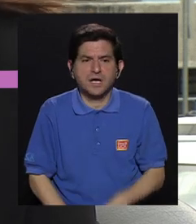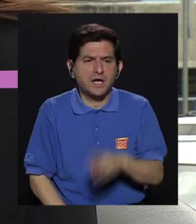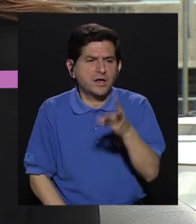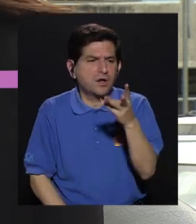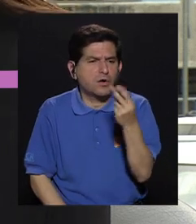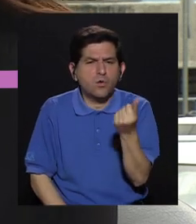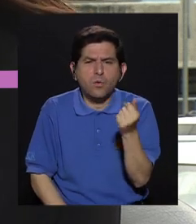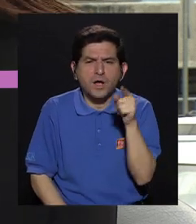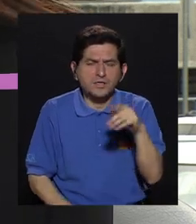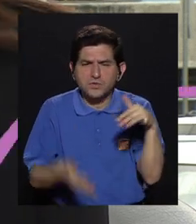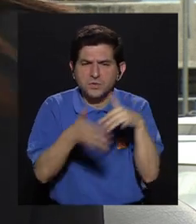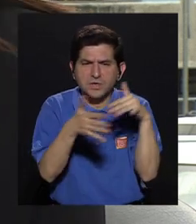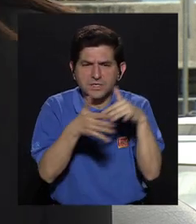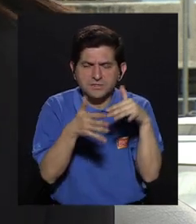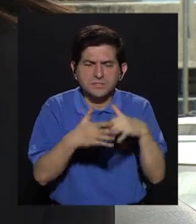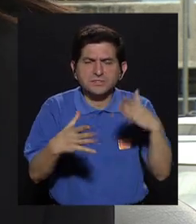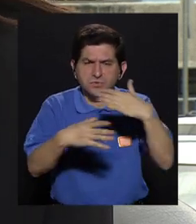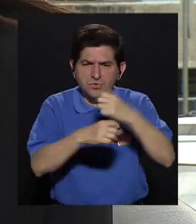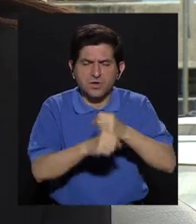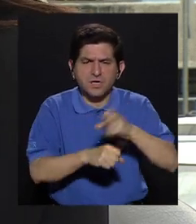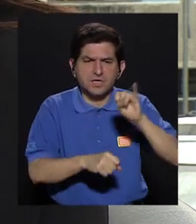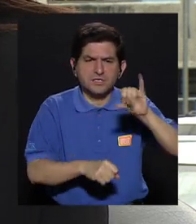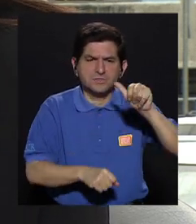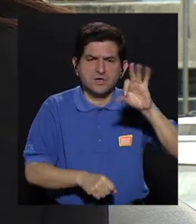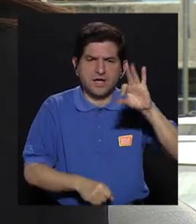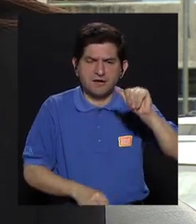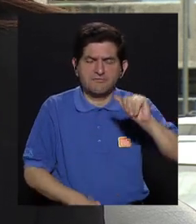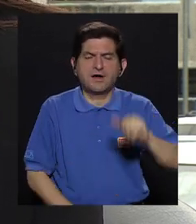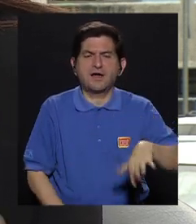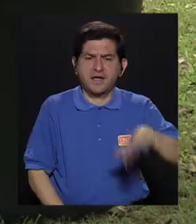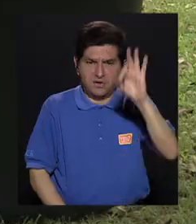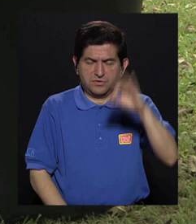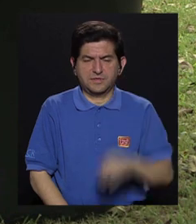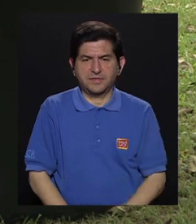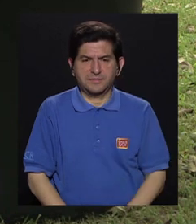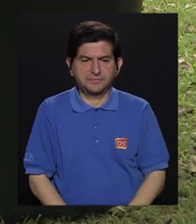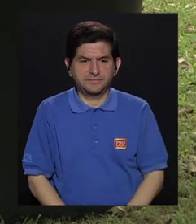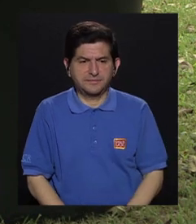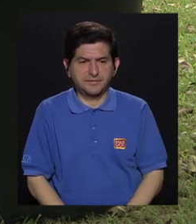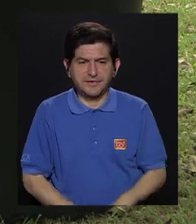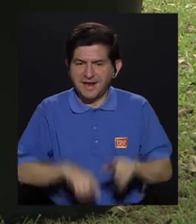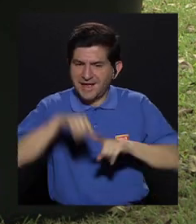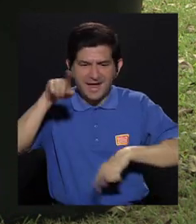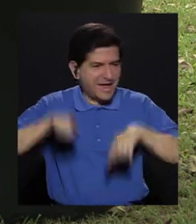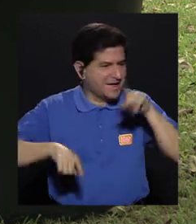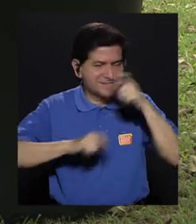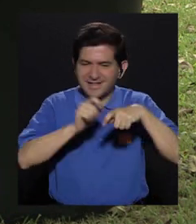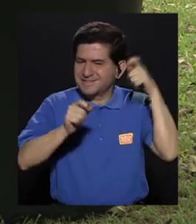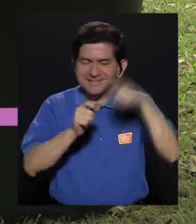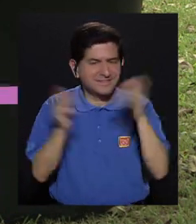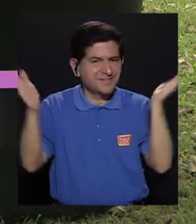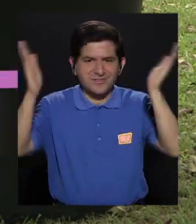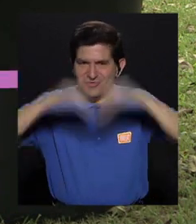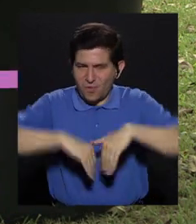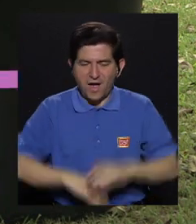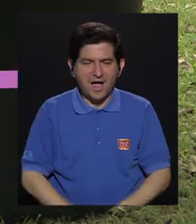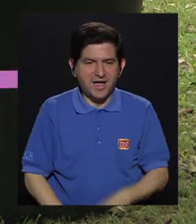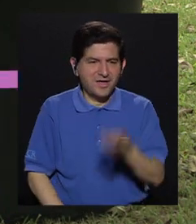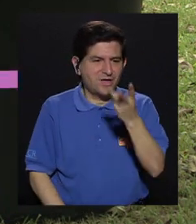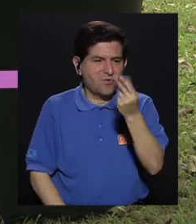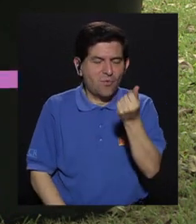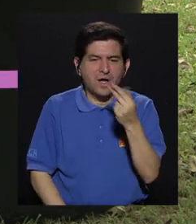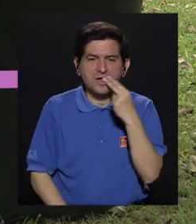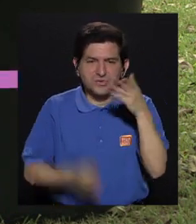cuántos podríamos encontrar en este estudio que se realizó por medio del IAFA, por ejemplo? Vamos a ver, no hay una estadística definitiva de